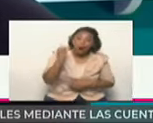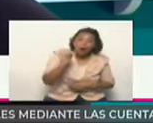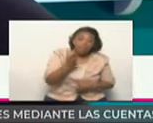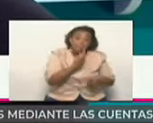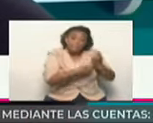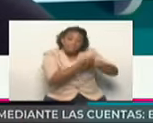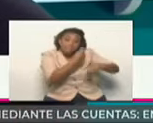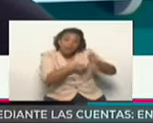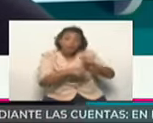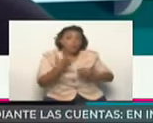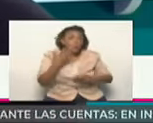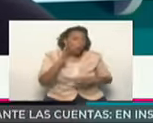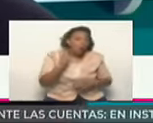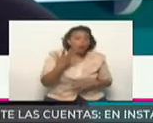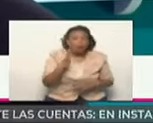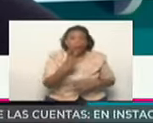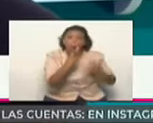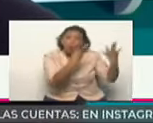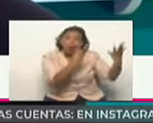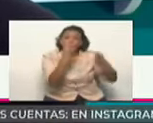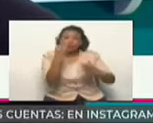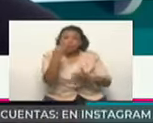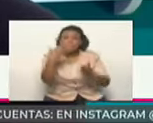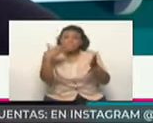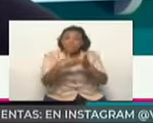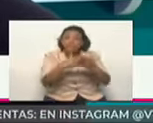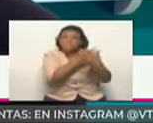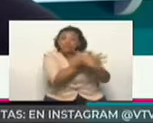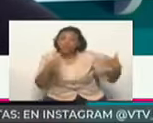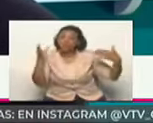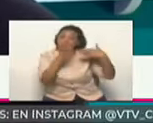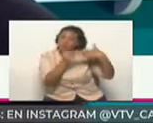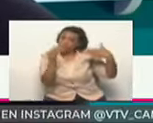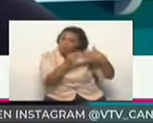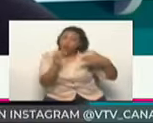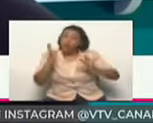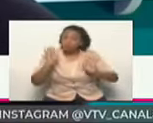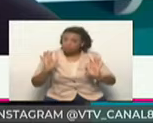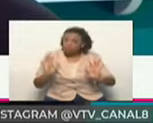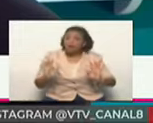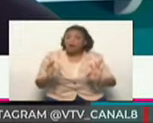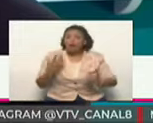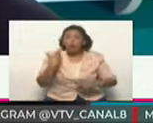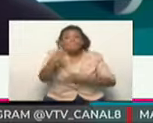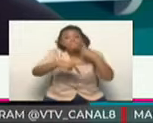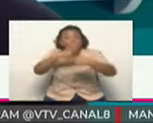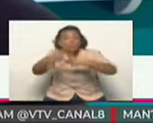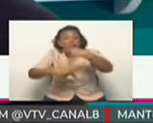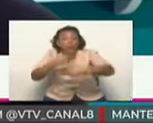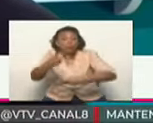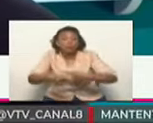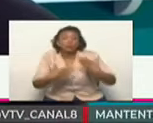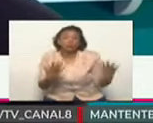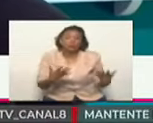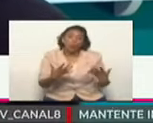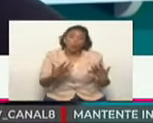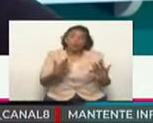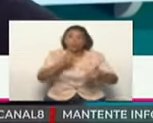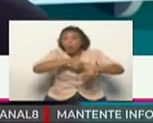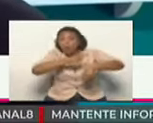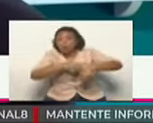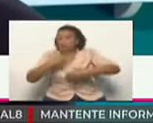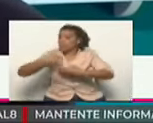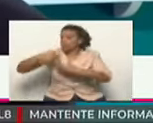importando por lo menos alrededor de unos 8 mil millones de dólares en productos del área no